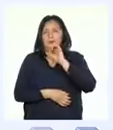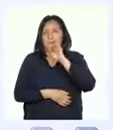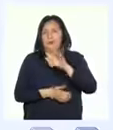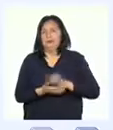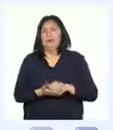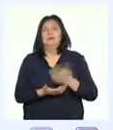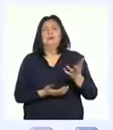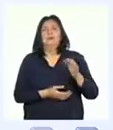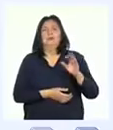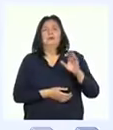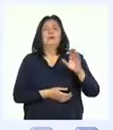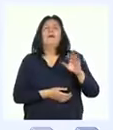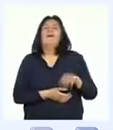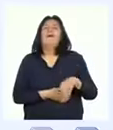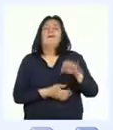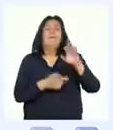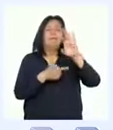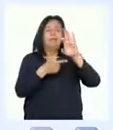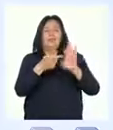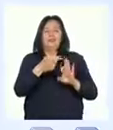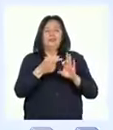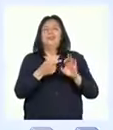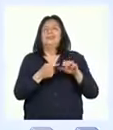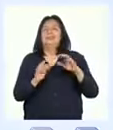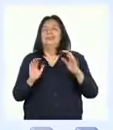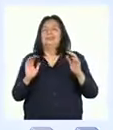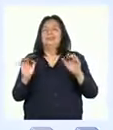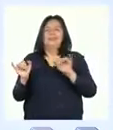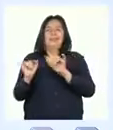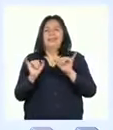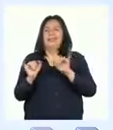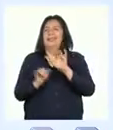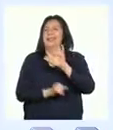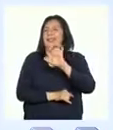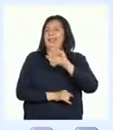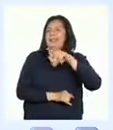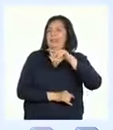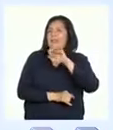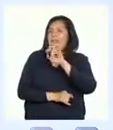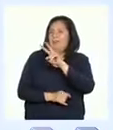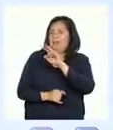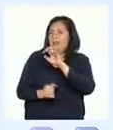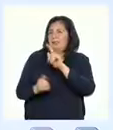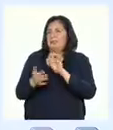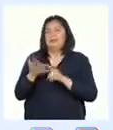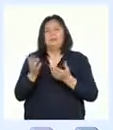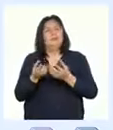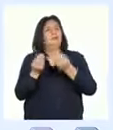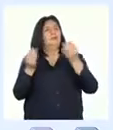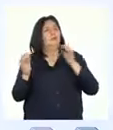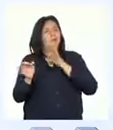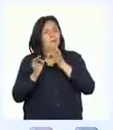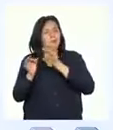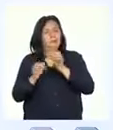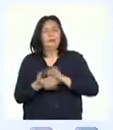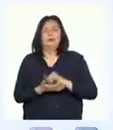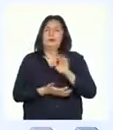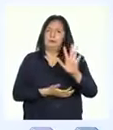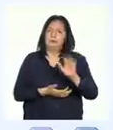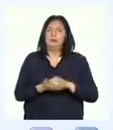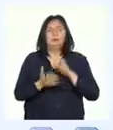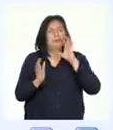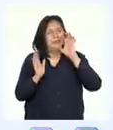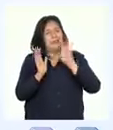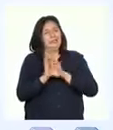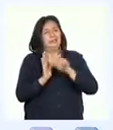decir que son fracciones equivalentes. Sobre las fracciones equivalentes, aún hay mucho que decir. Sirven,